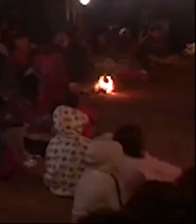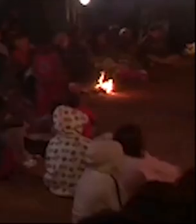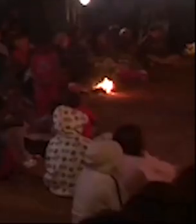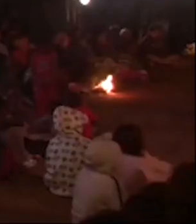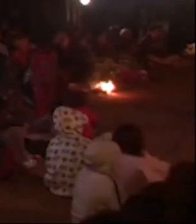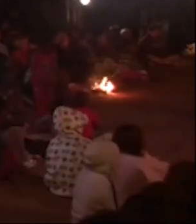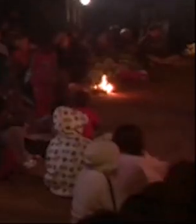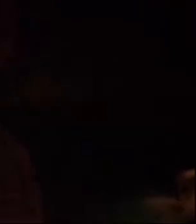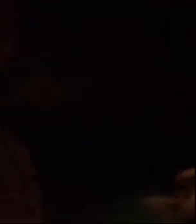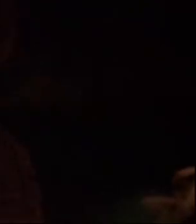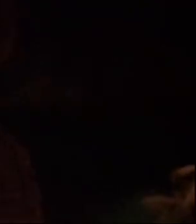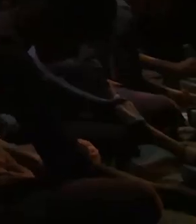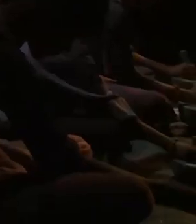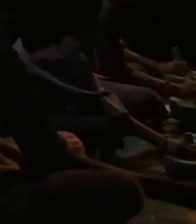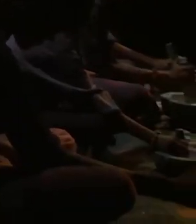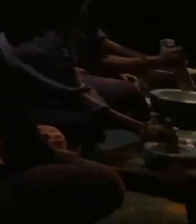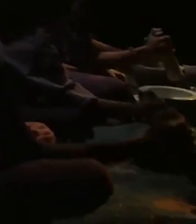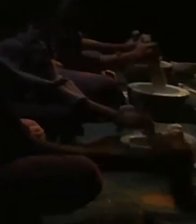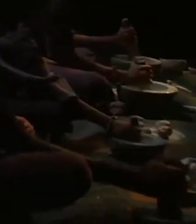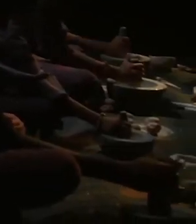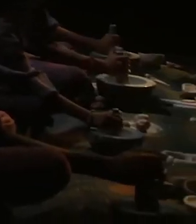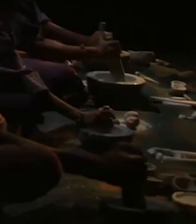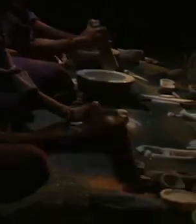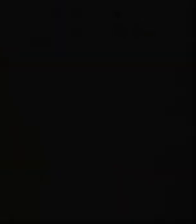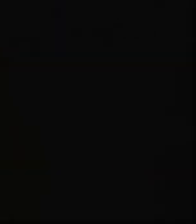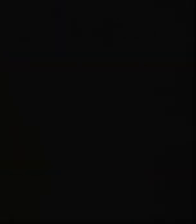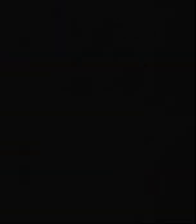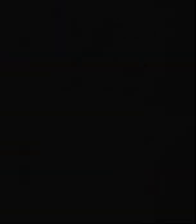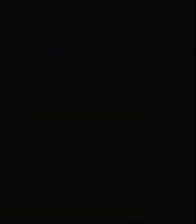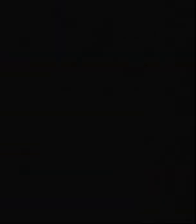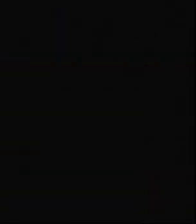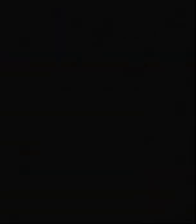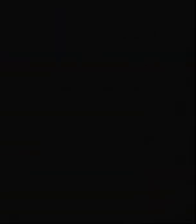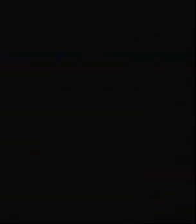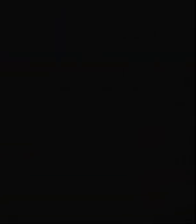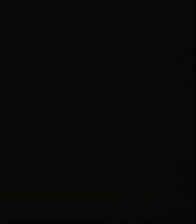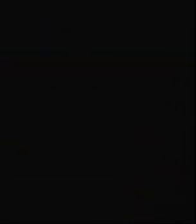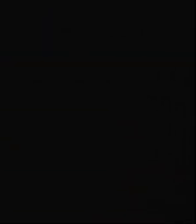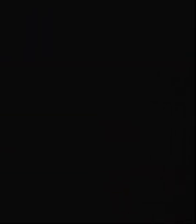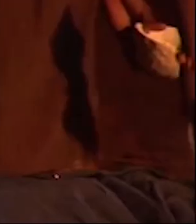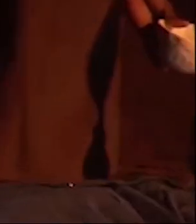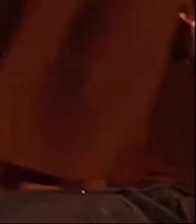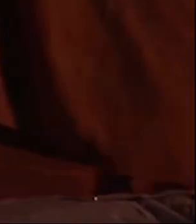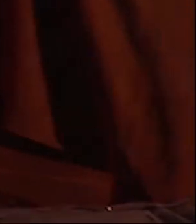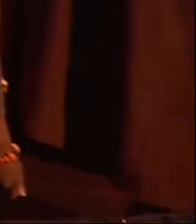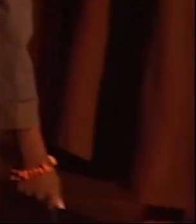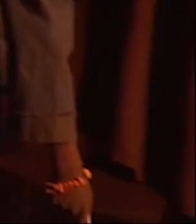By a rock pool, in the cool of the evening, a baby boy born, my